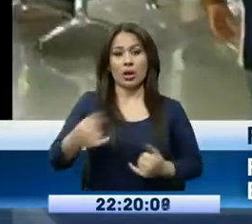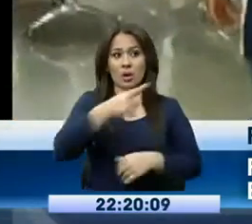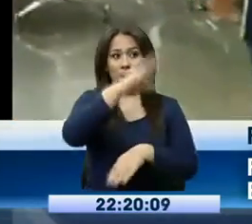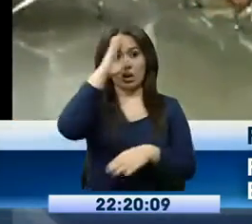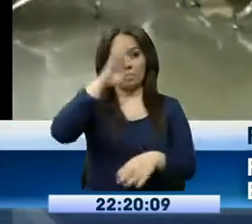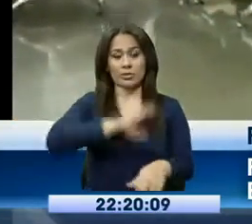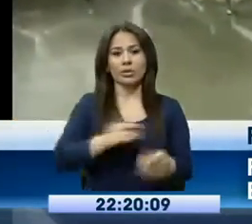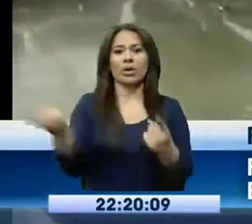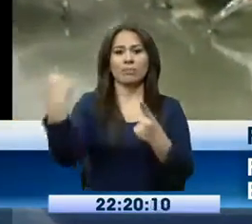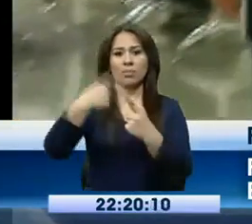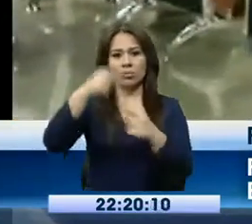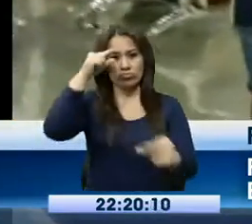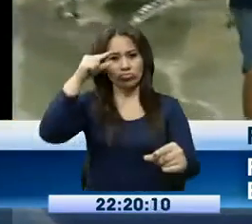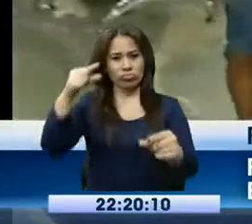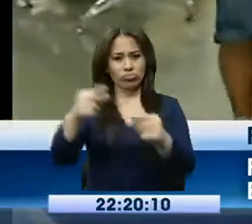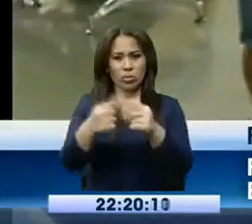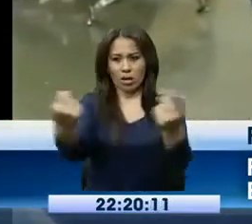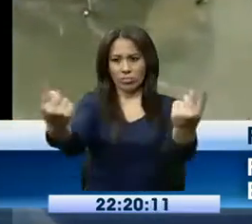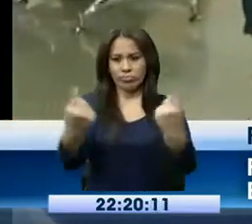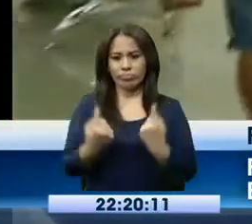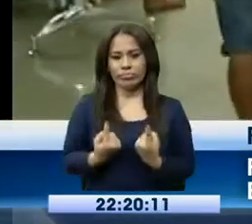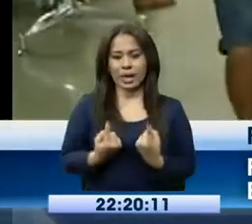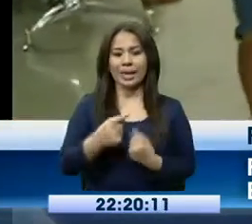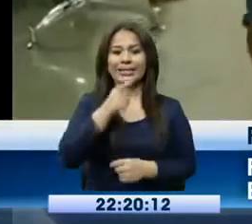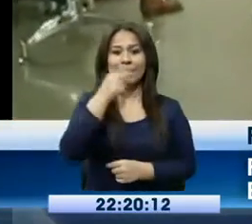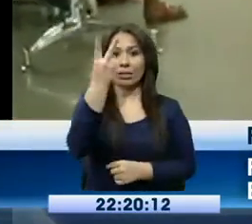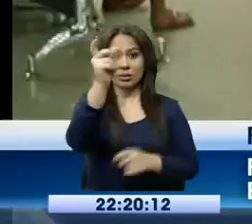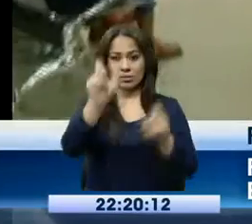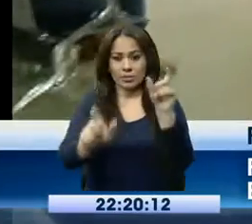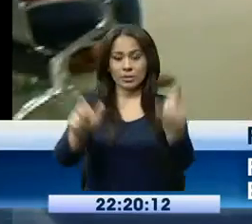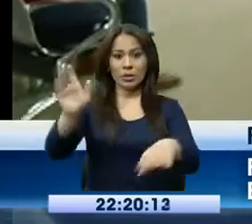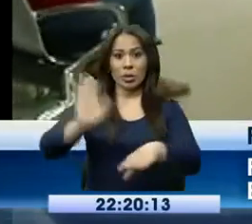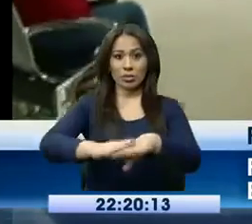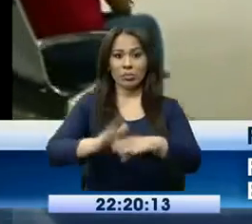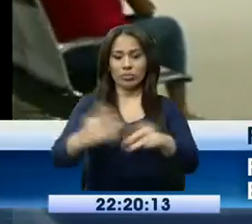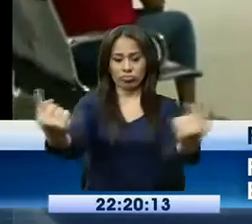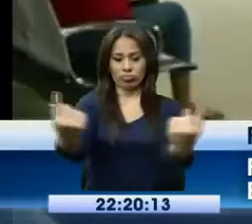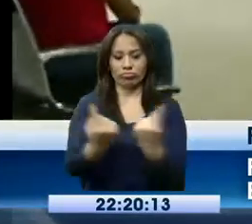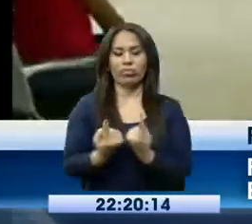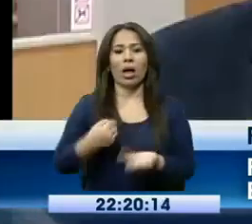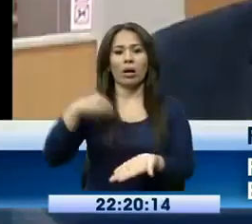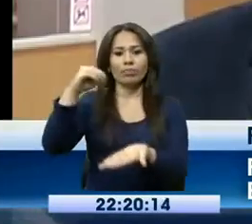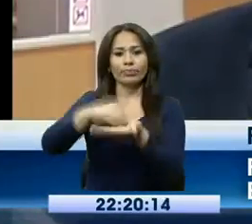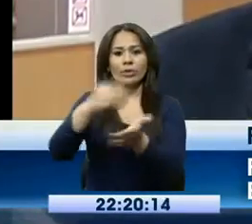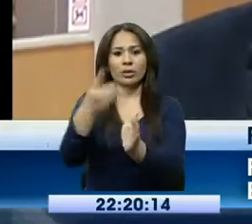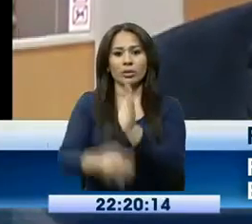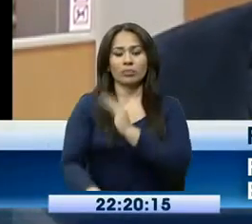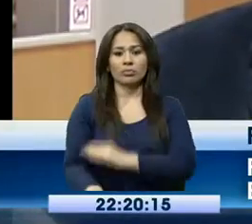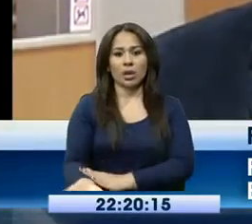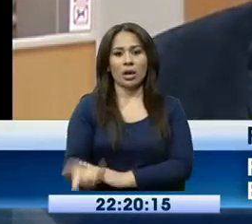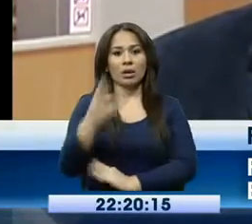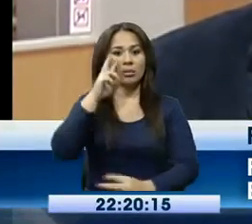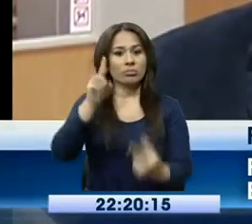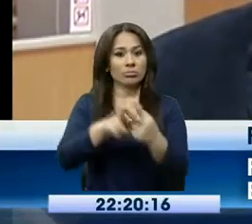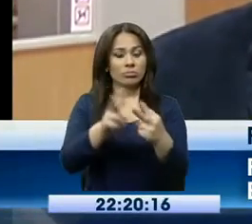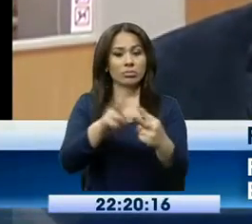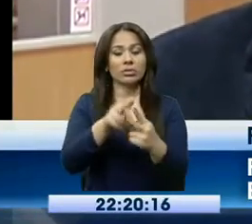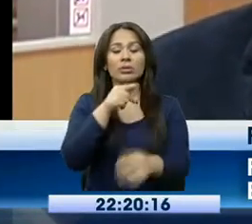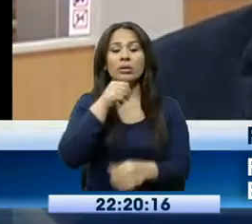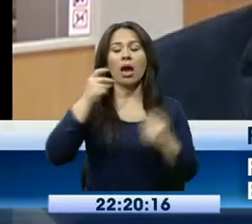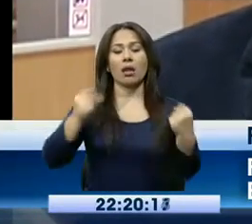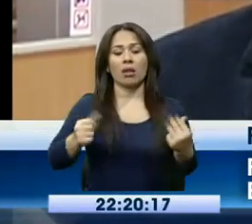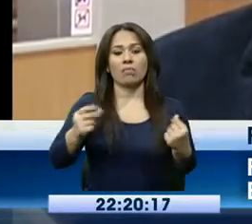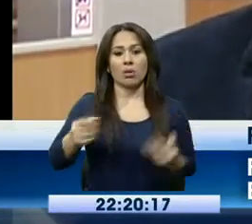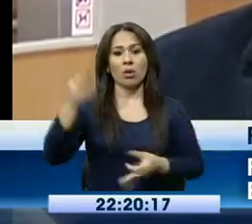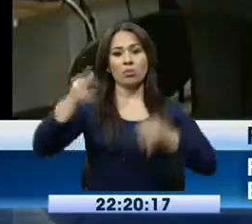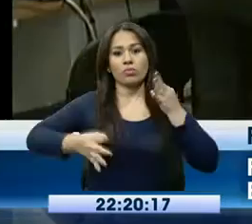DINASEC, inmediatamente me traigan a las dos personas que aparecen como denunciantes para que sean puestas a conocimiento de manera inmediata ante el